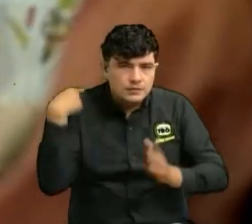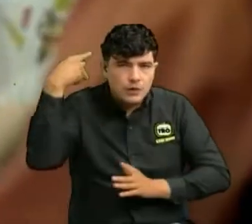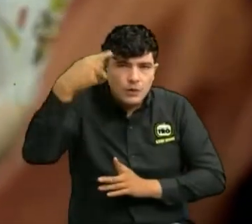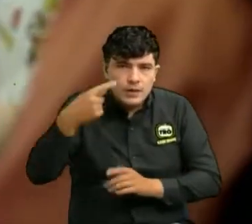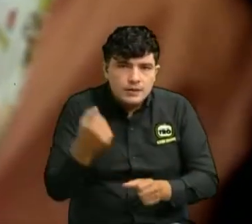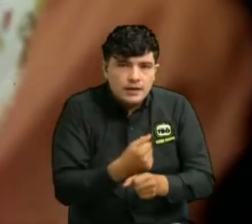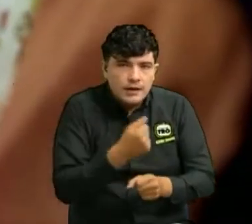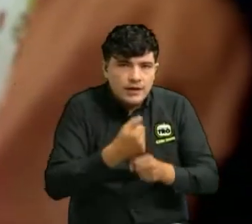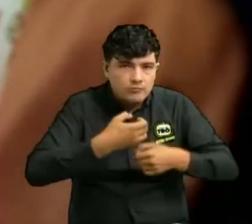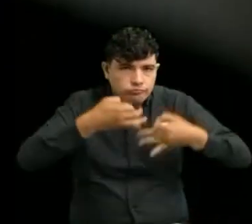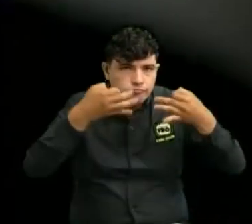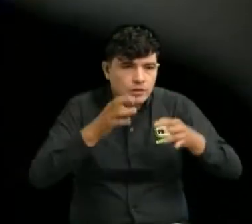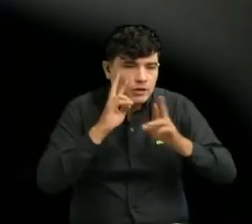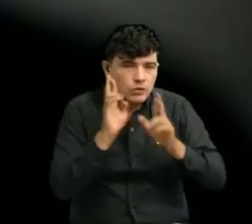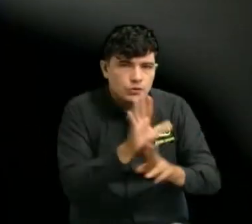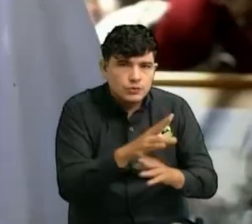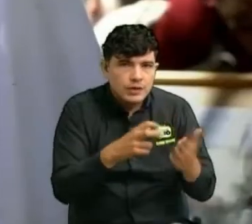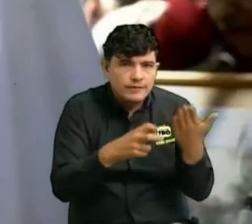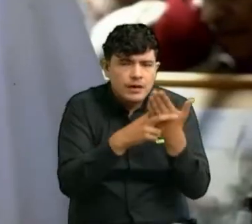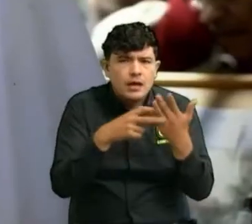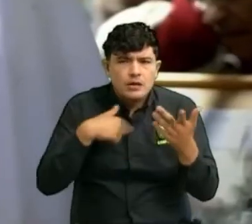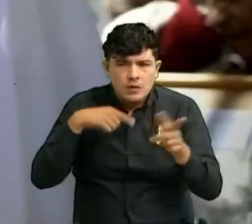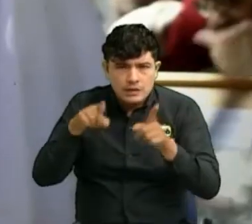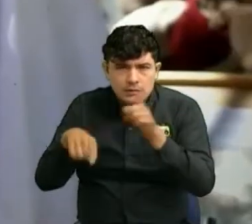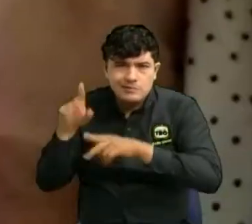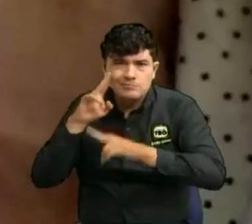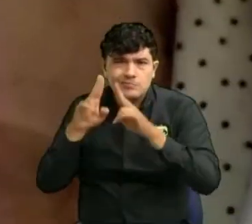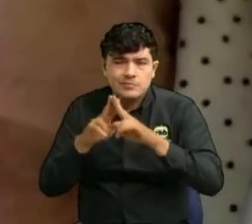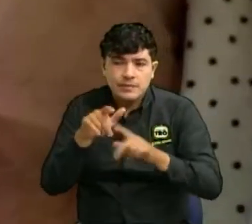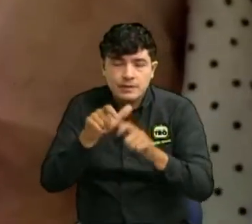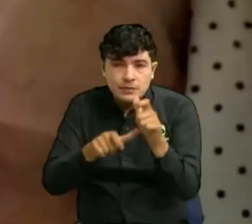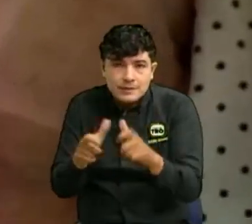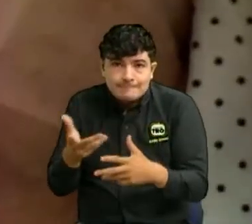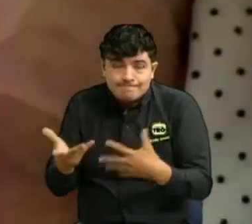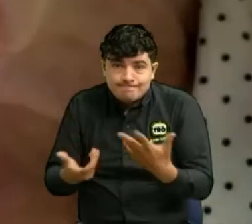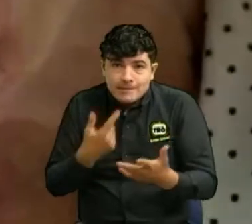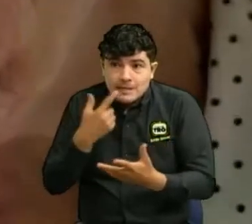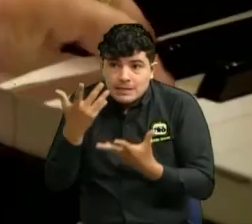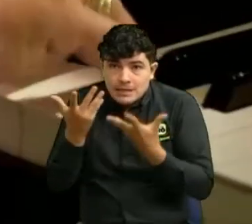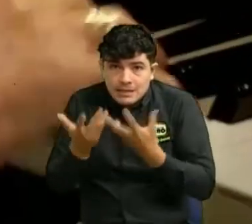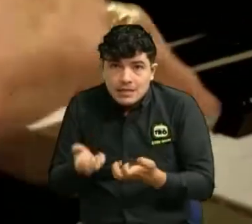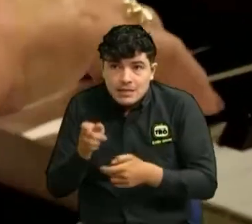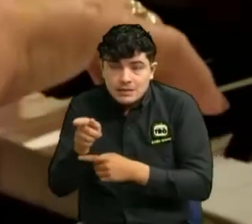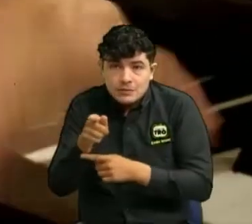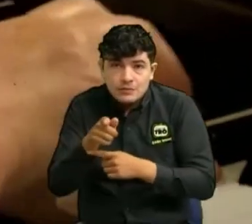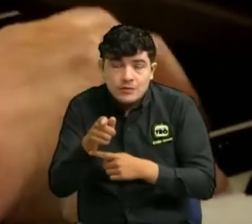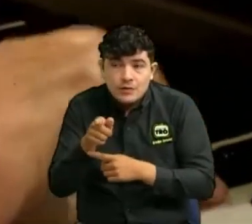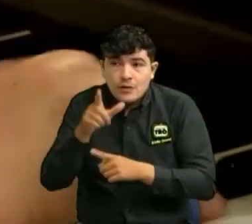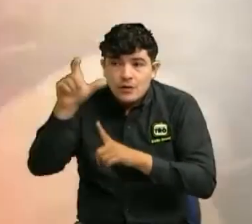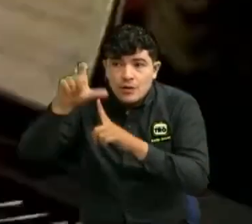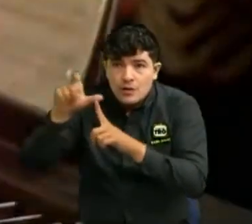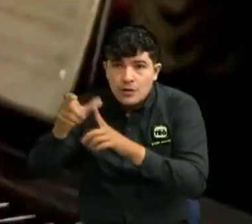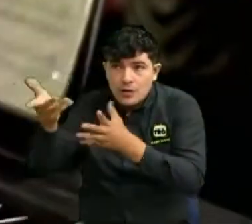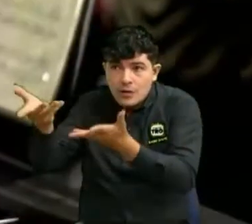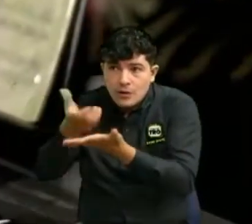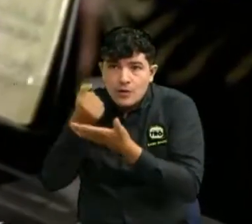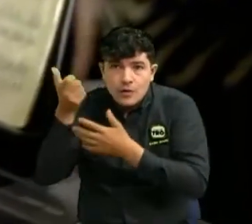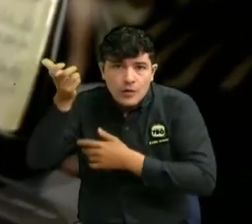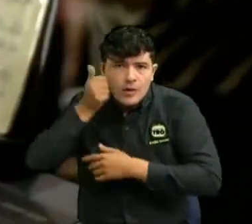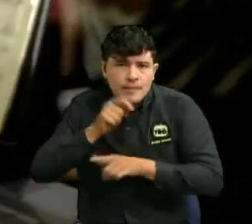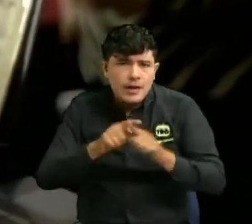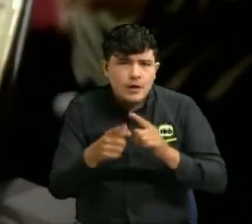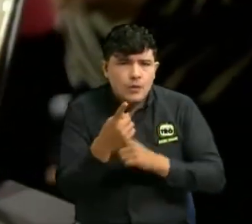para abono pensional, porque he conocido casos de personas que pretenden una pensión en la administradora de fondo de pensiones y han durado